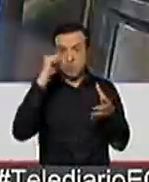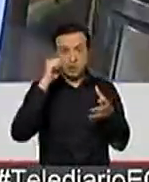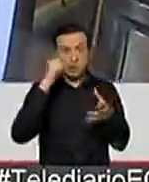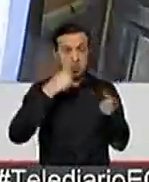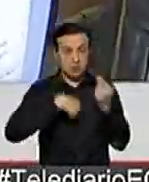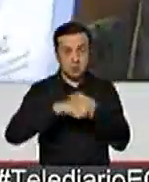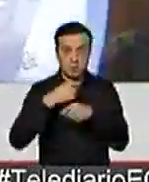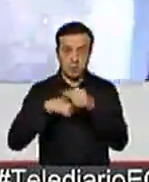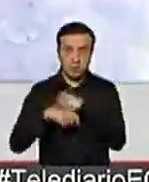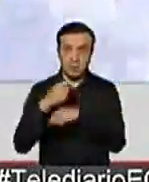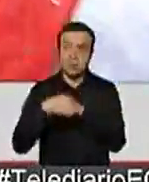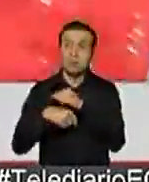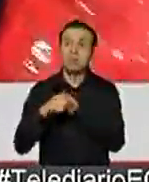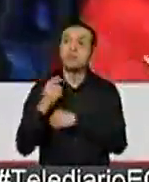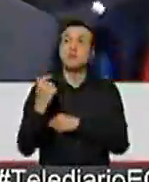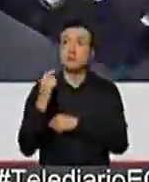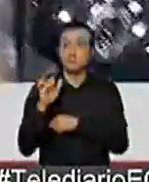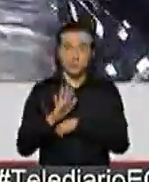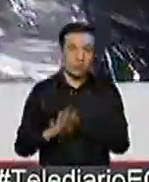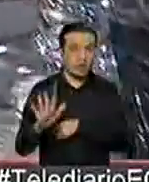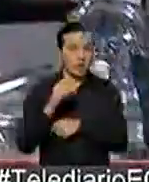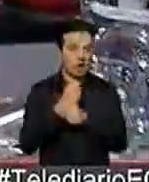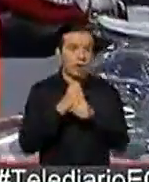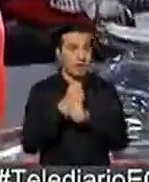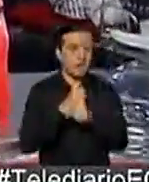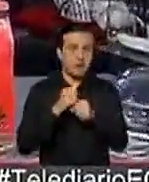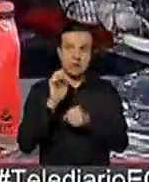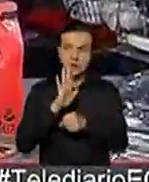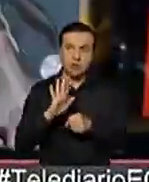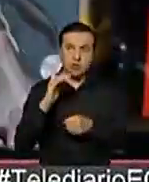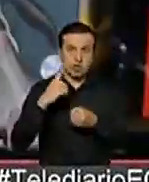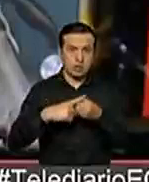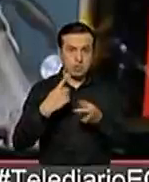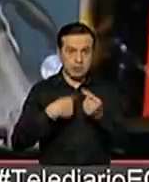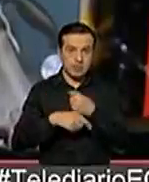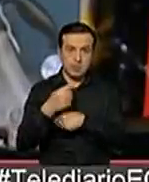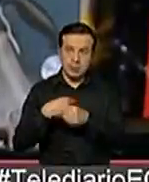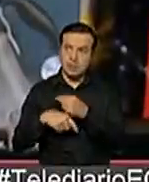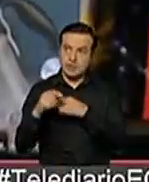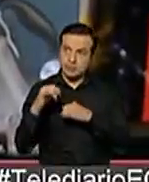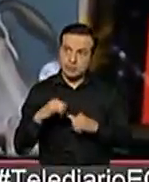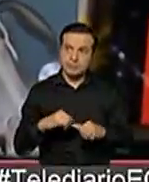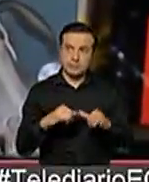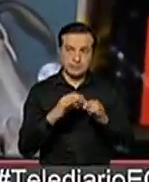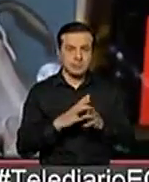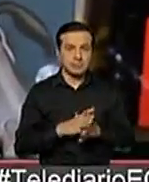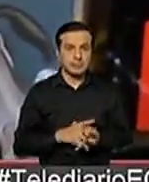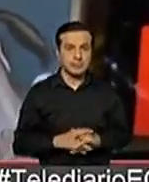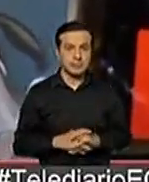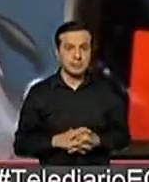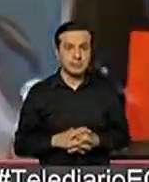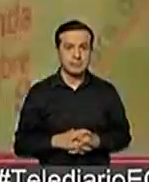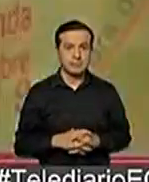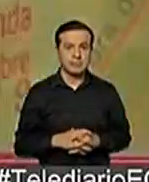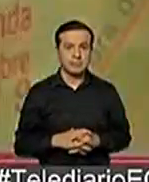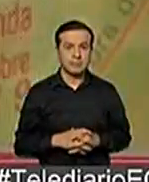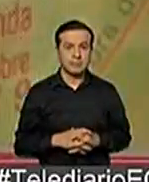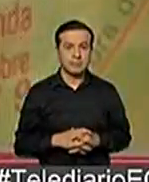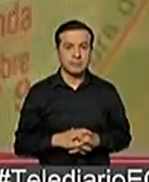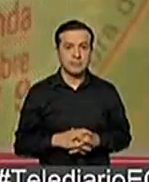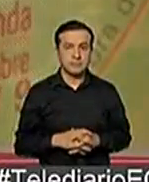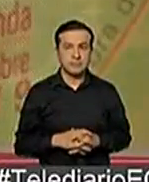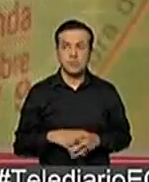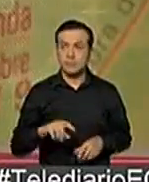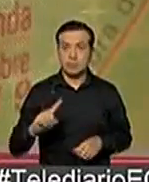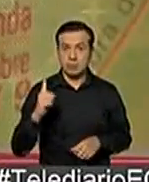subastará y comercializará en todas las cafeterías de Quito. Marielena Vaca, Medios Públicos. Y